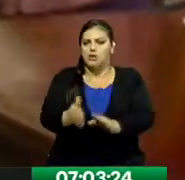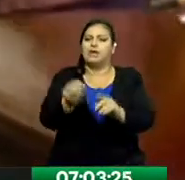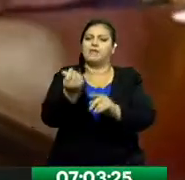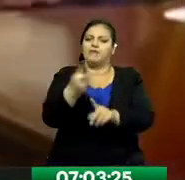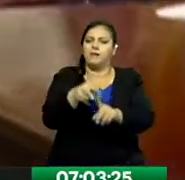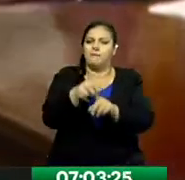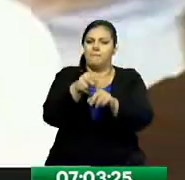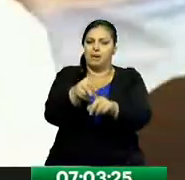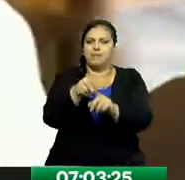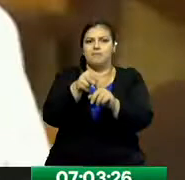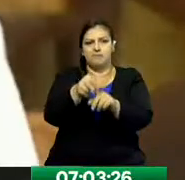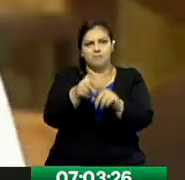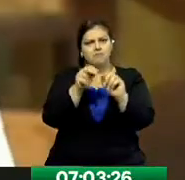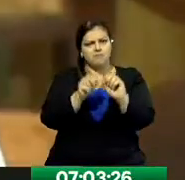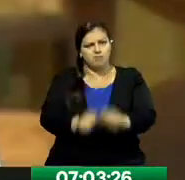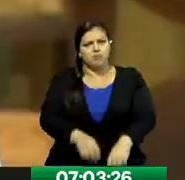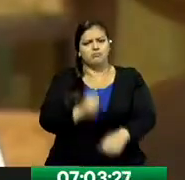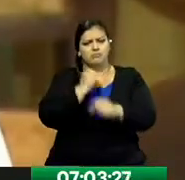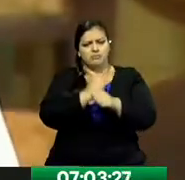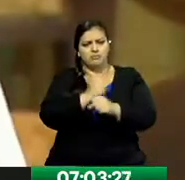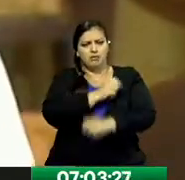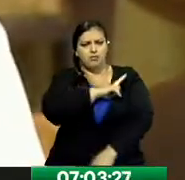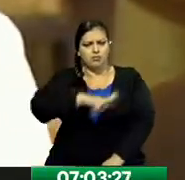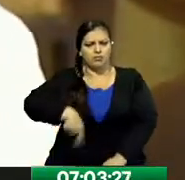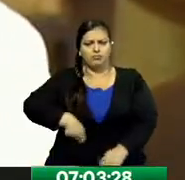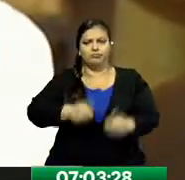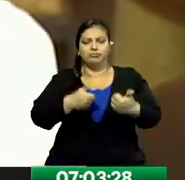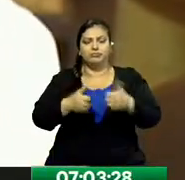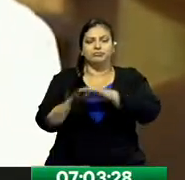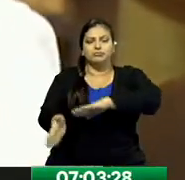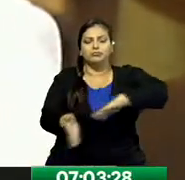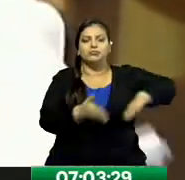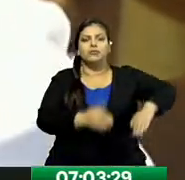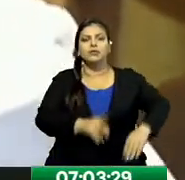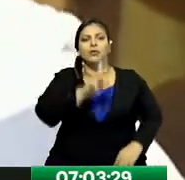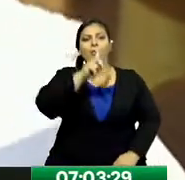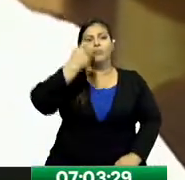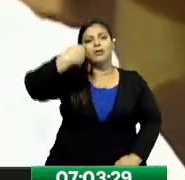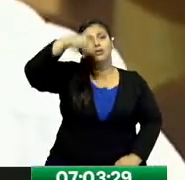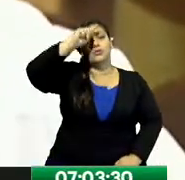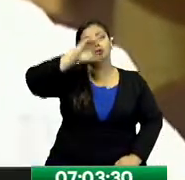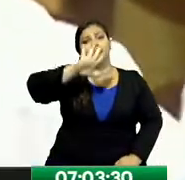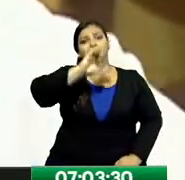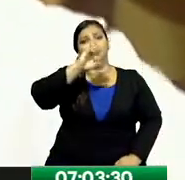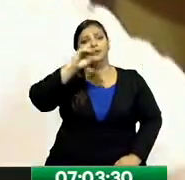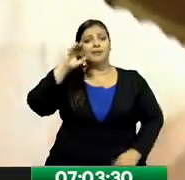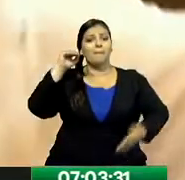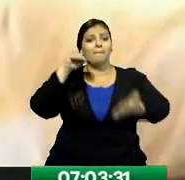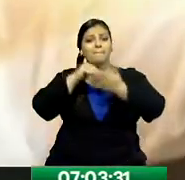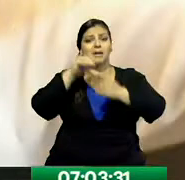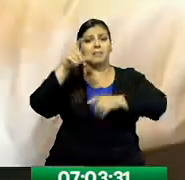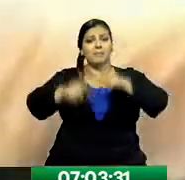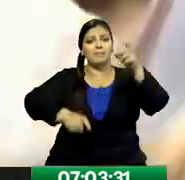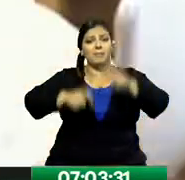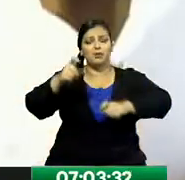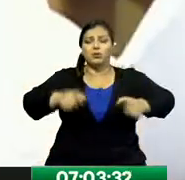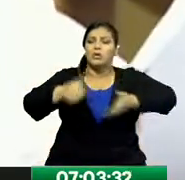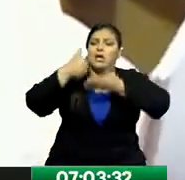Los Merinos. Va a beneficiar a 1.500.000 personas que viven del